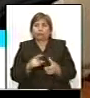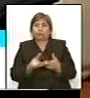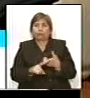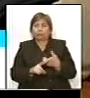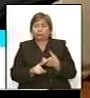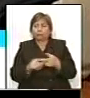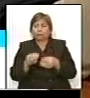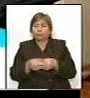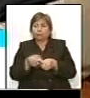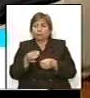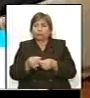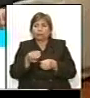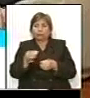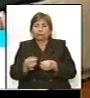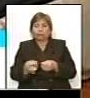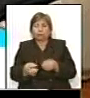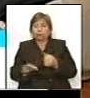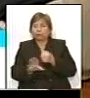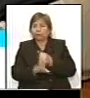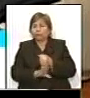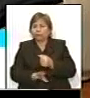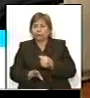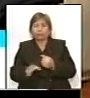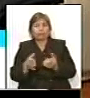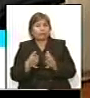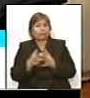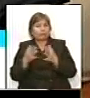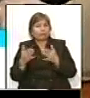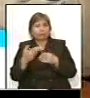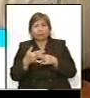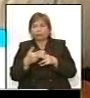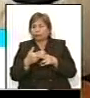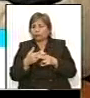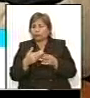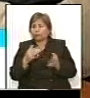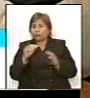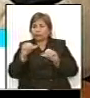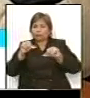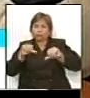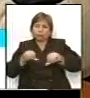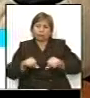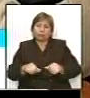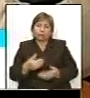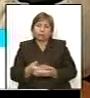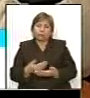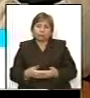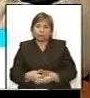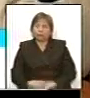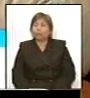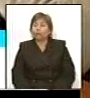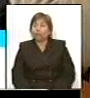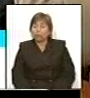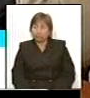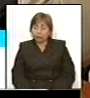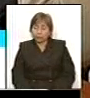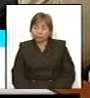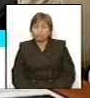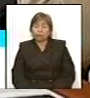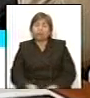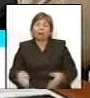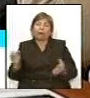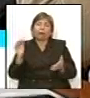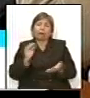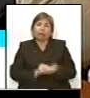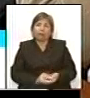plazos son también bastante cortos y en ellos se nos caen los expedientes, ¿no? Así es, vuelve a foja